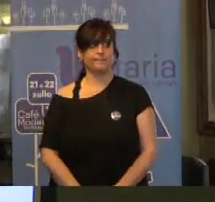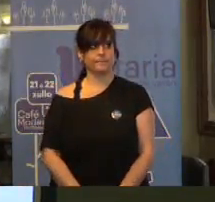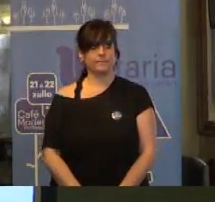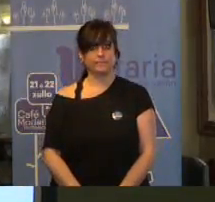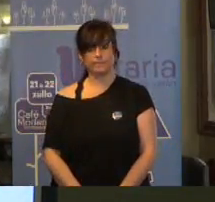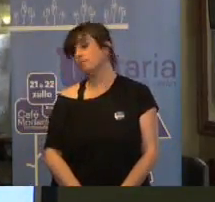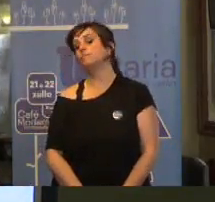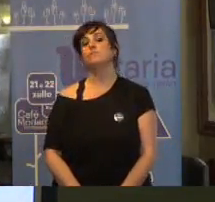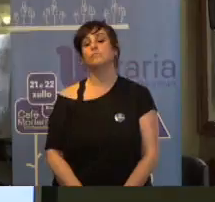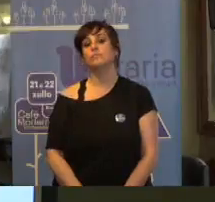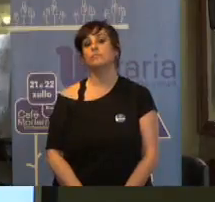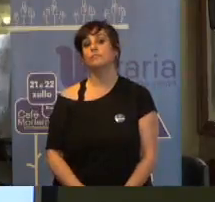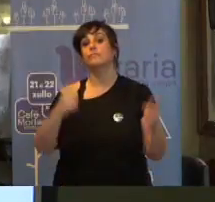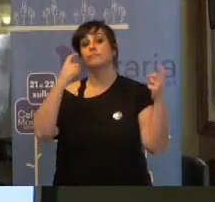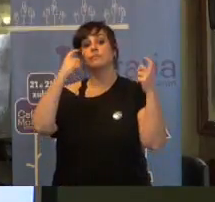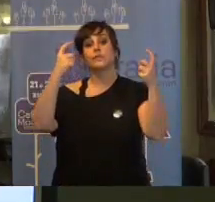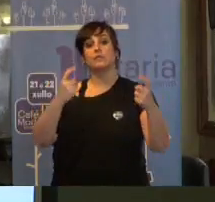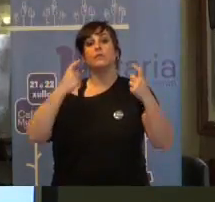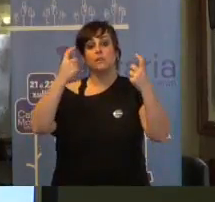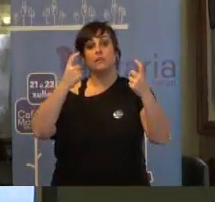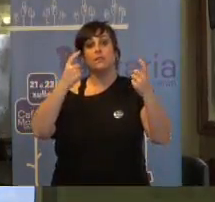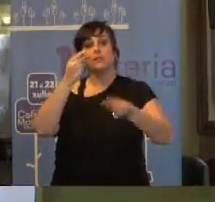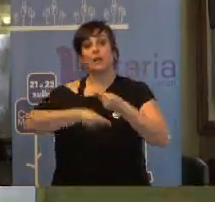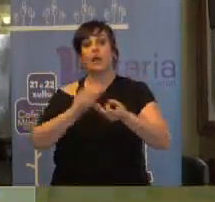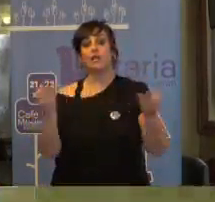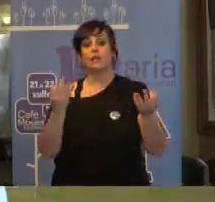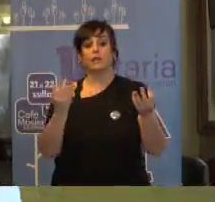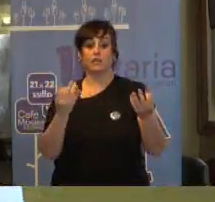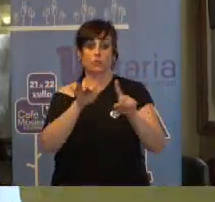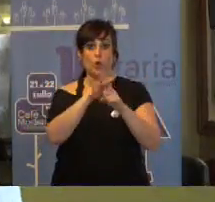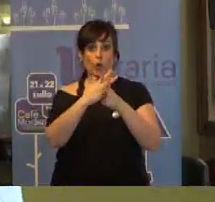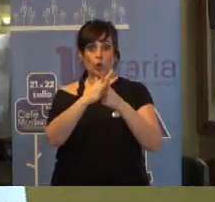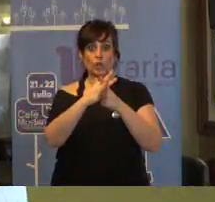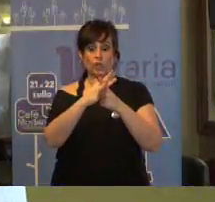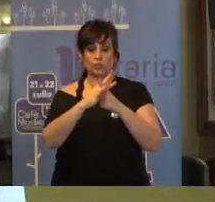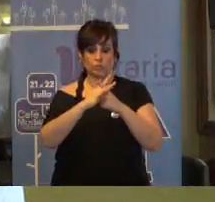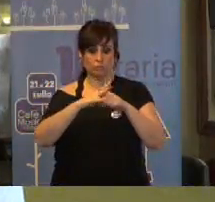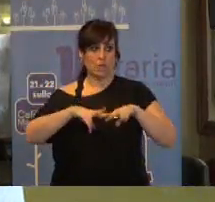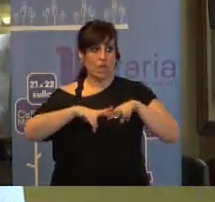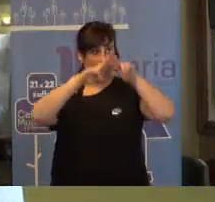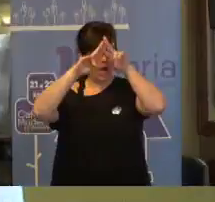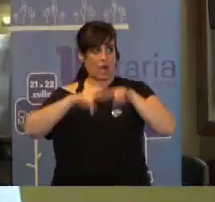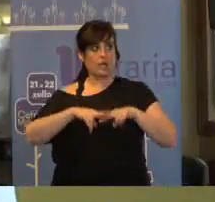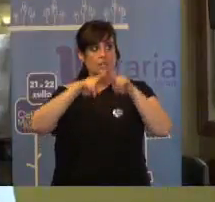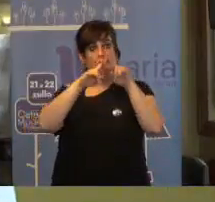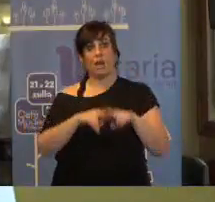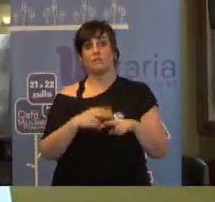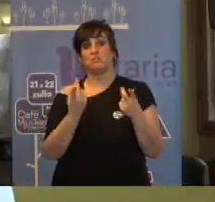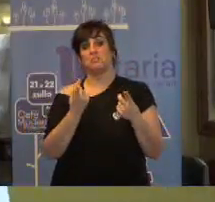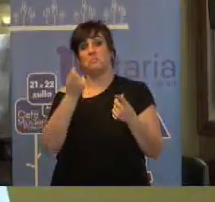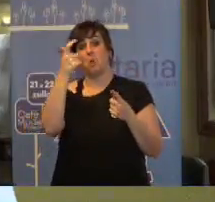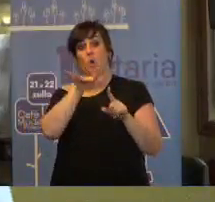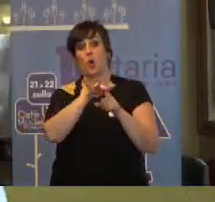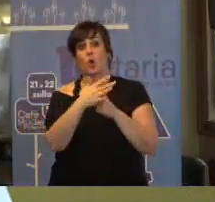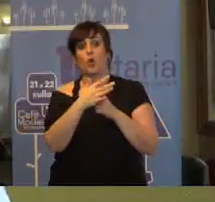Trata de facer pois, un análise do contexto, por unha parte do contexto que nos vemos político exterior, aí,